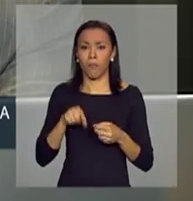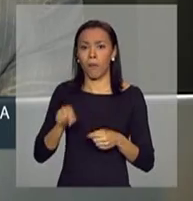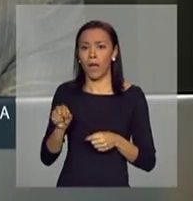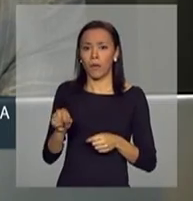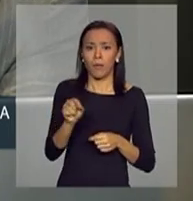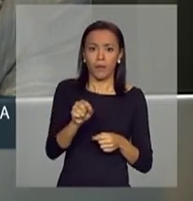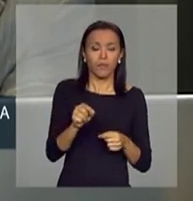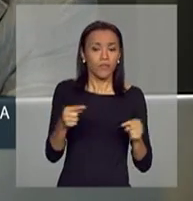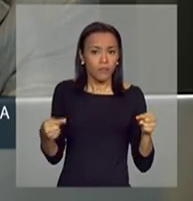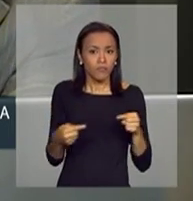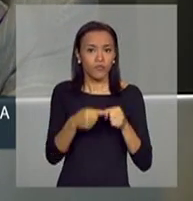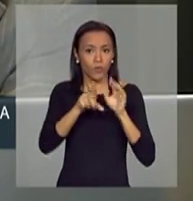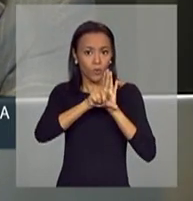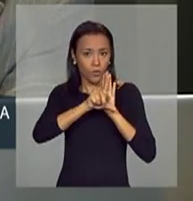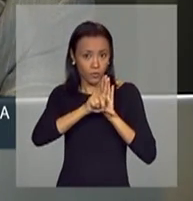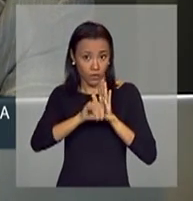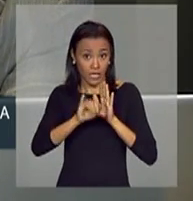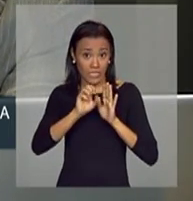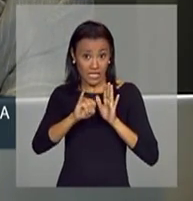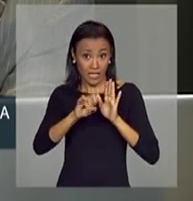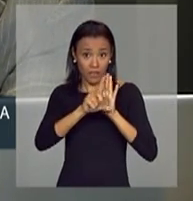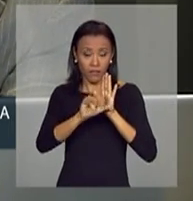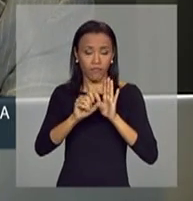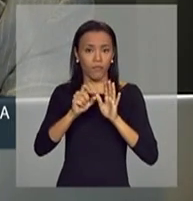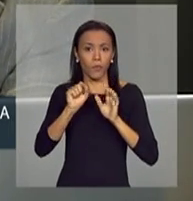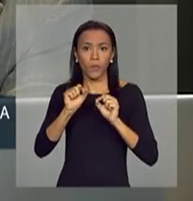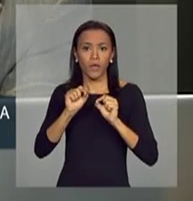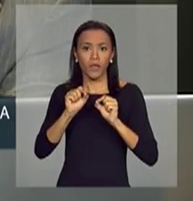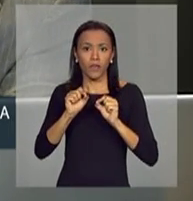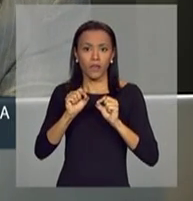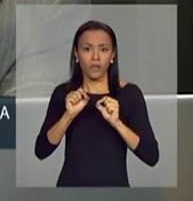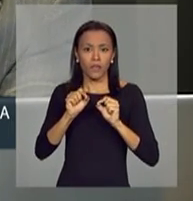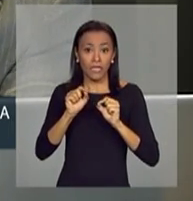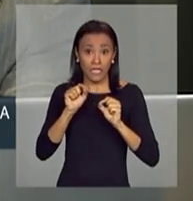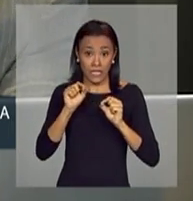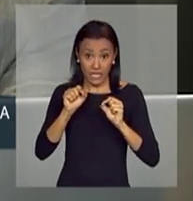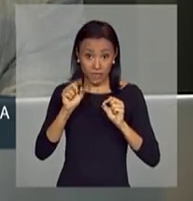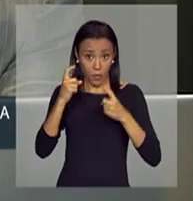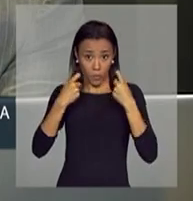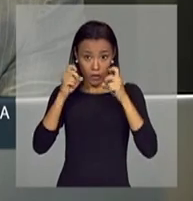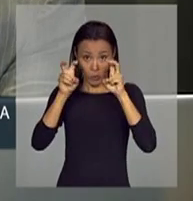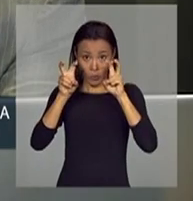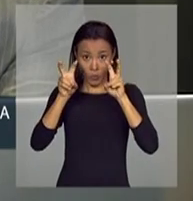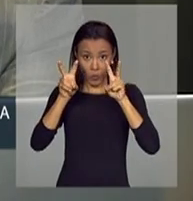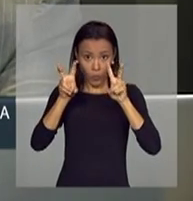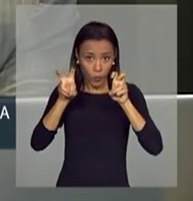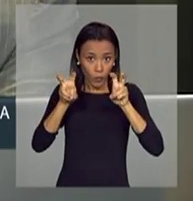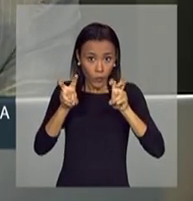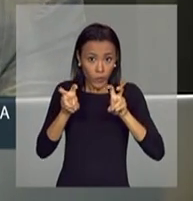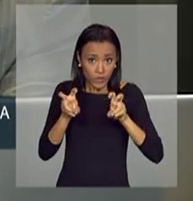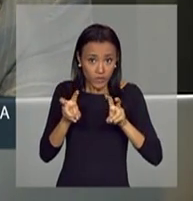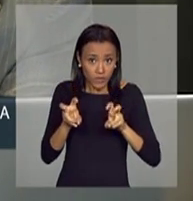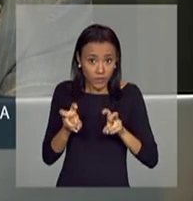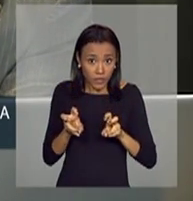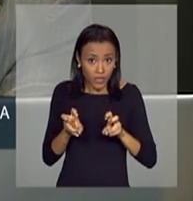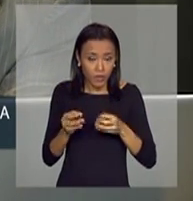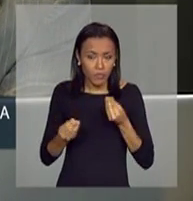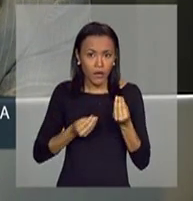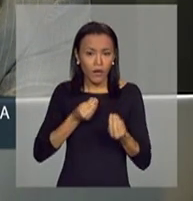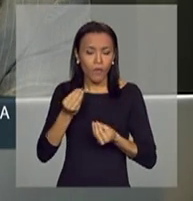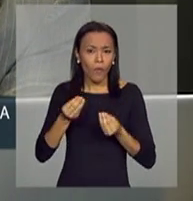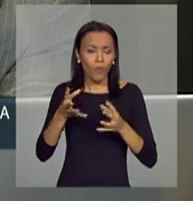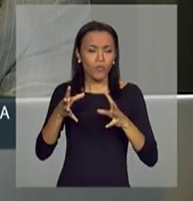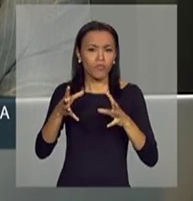seguir. Si alguien está preocupado de estos temas, la manera de canalizar esa energía es muy